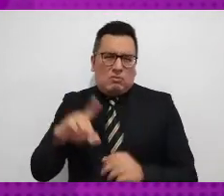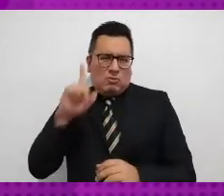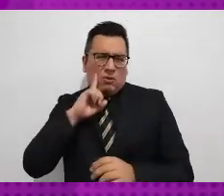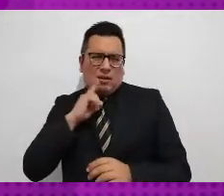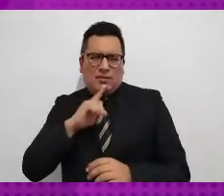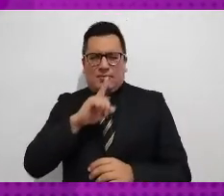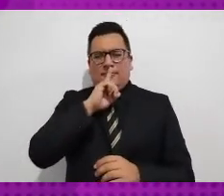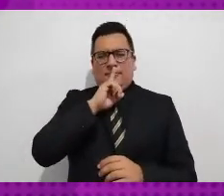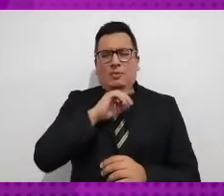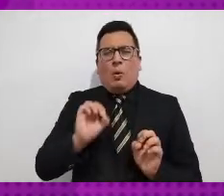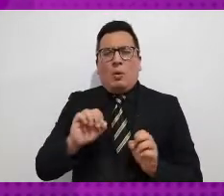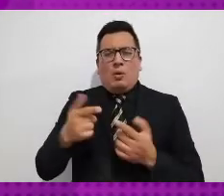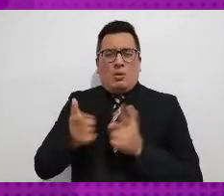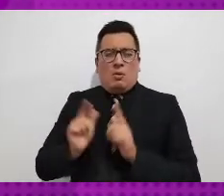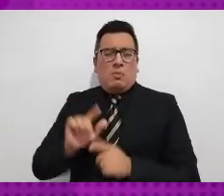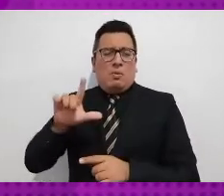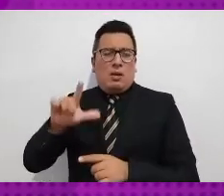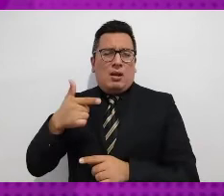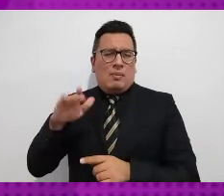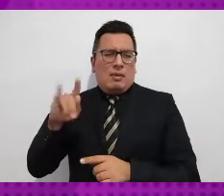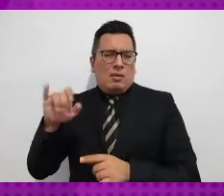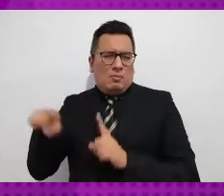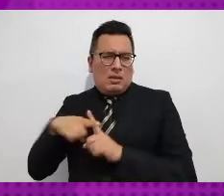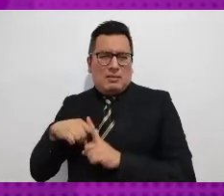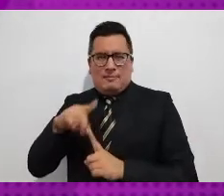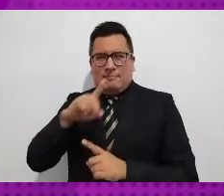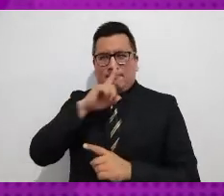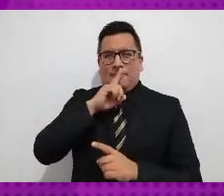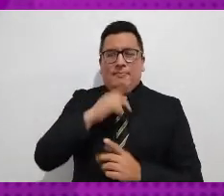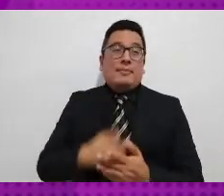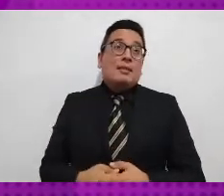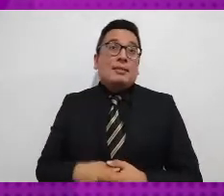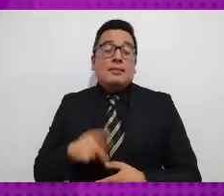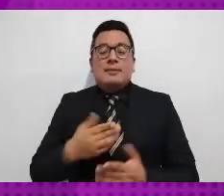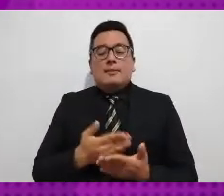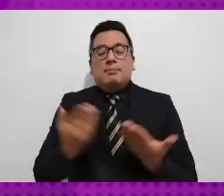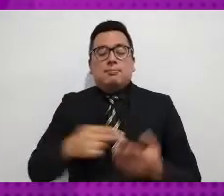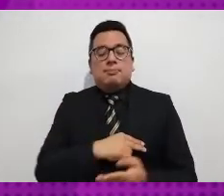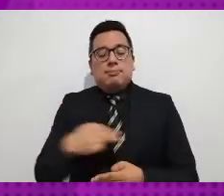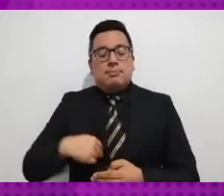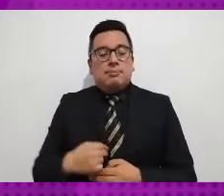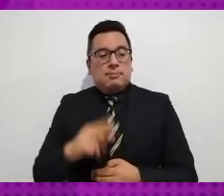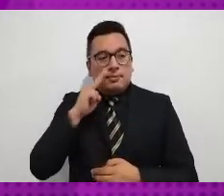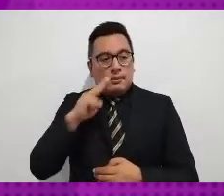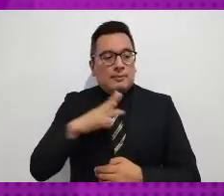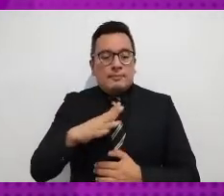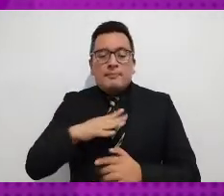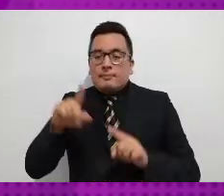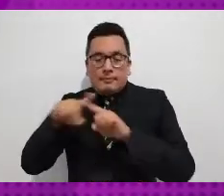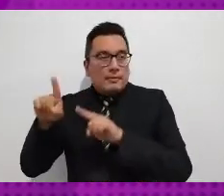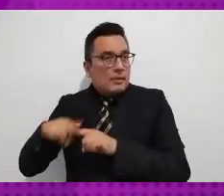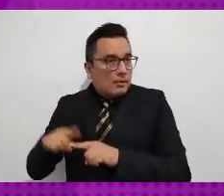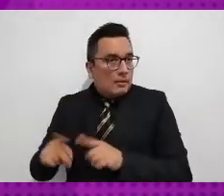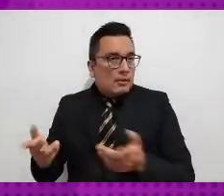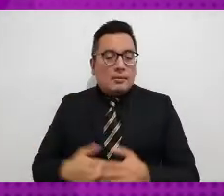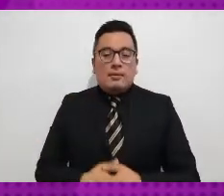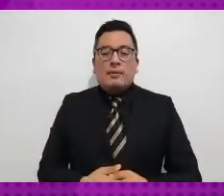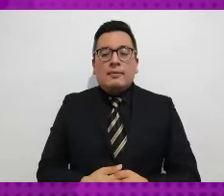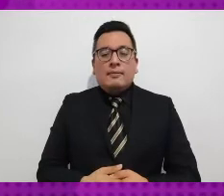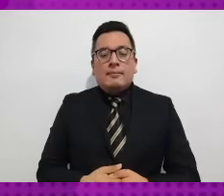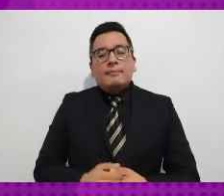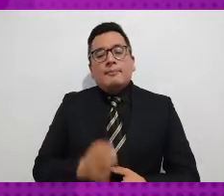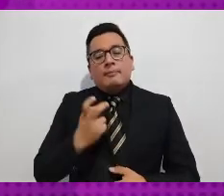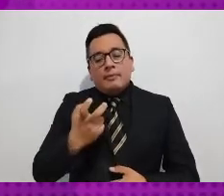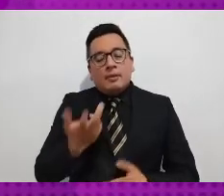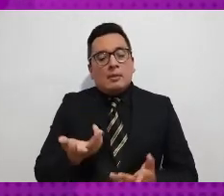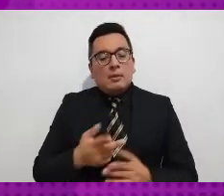le daba al político. Y en la actualidad sabemos que hay muchas diversidades, por lo tanto, pues ¿quién mejor que